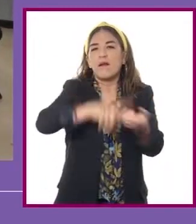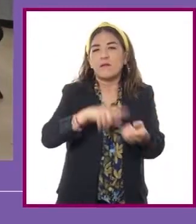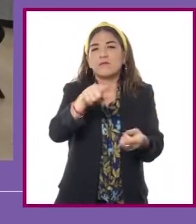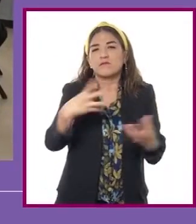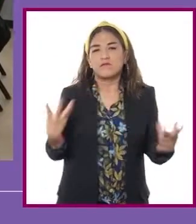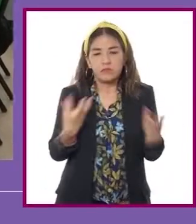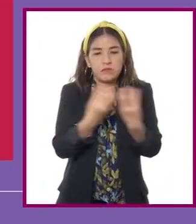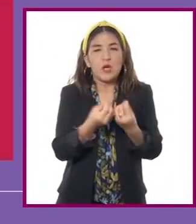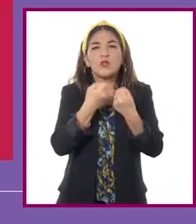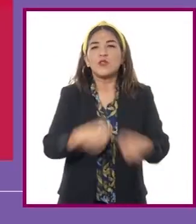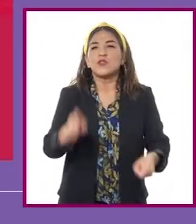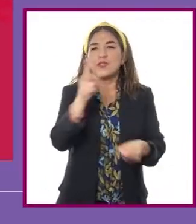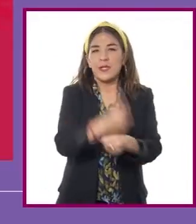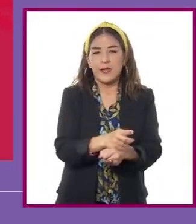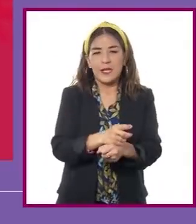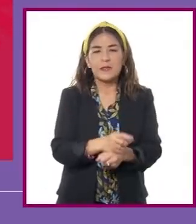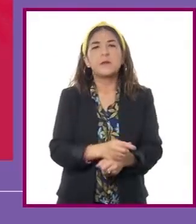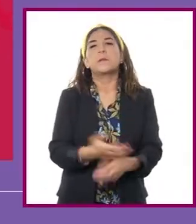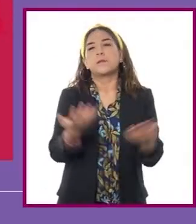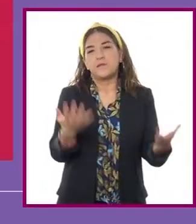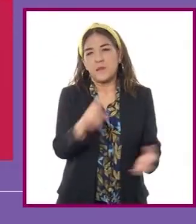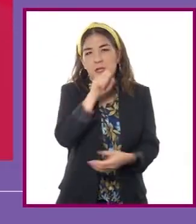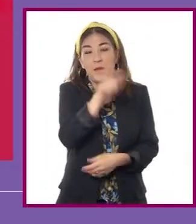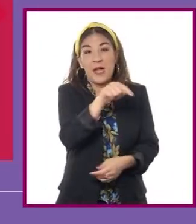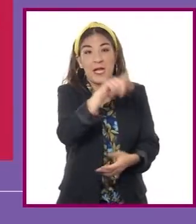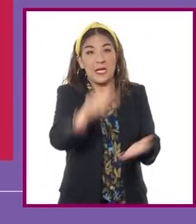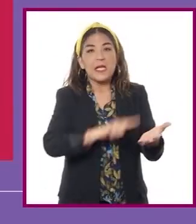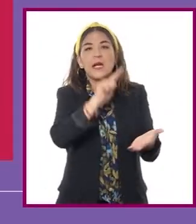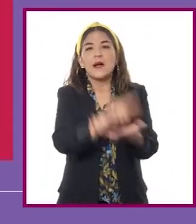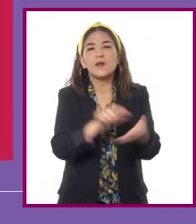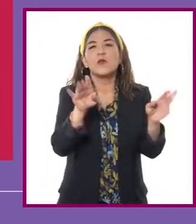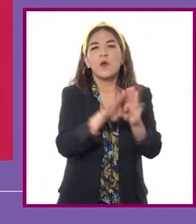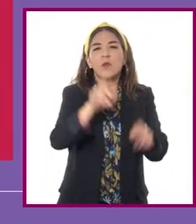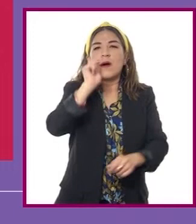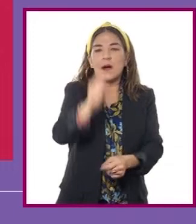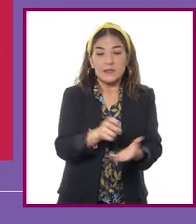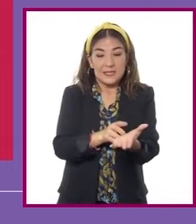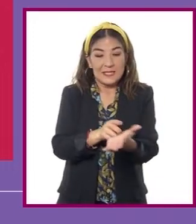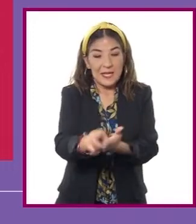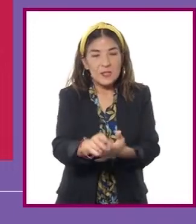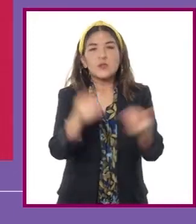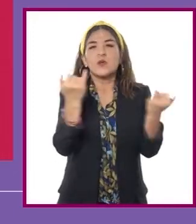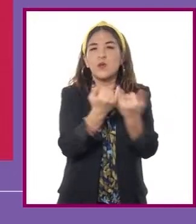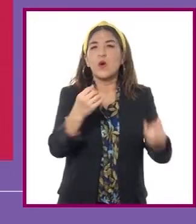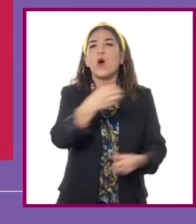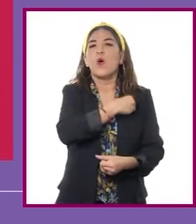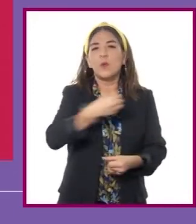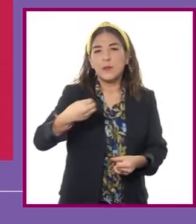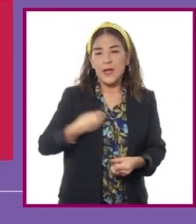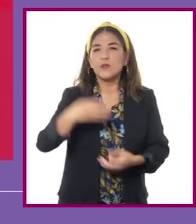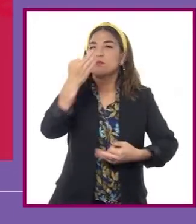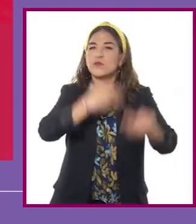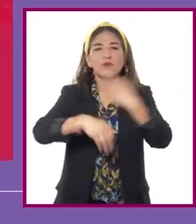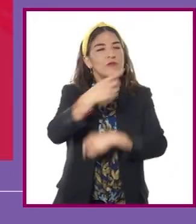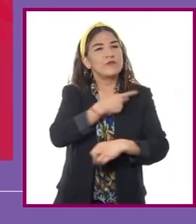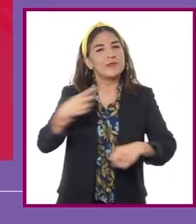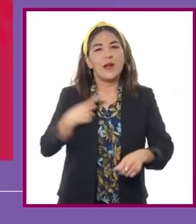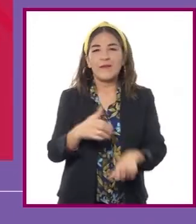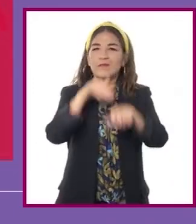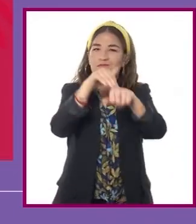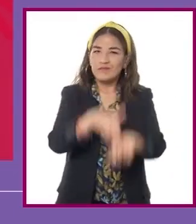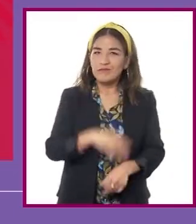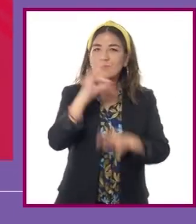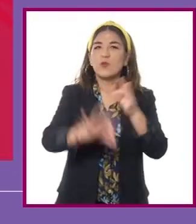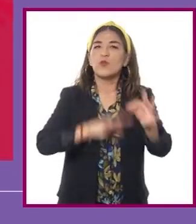sociedad. De modo que las leyes son las que determinan los derechos y las obligaciones que todos debemos cumplir y que corresponde